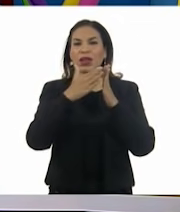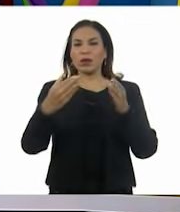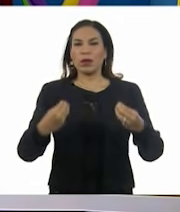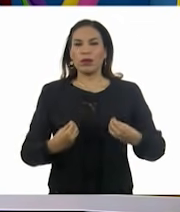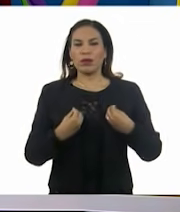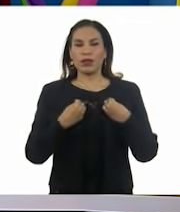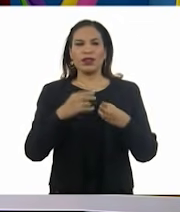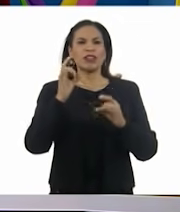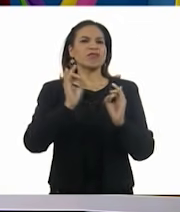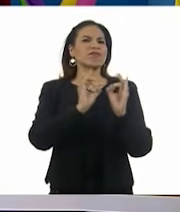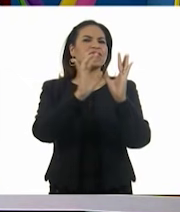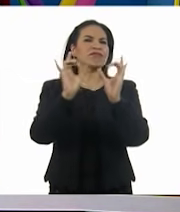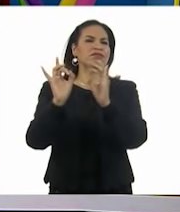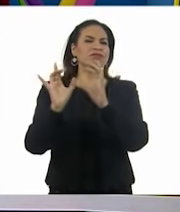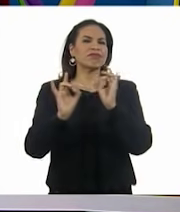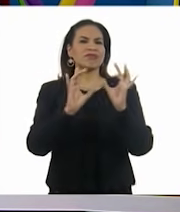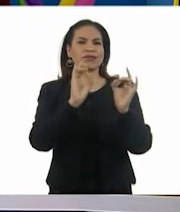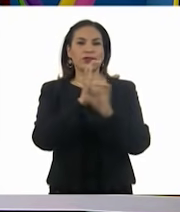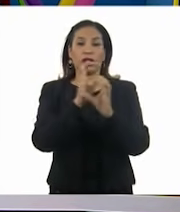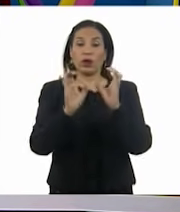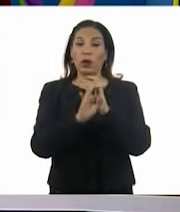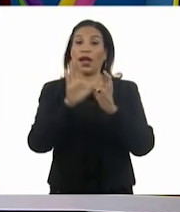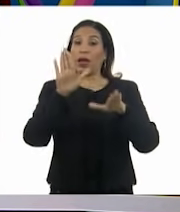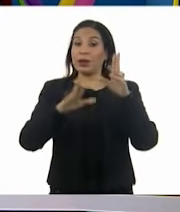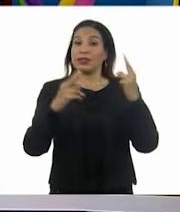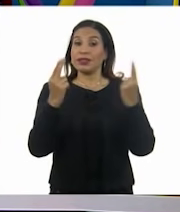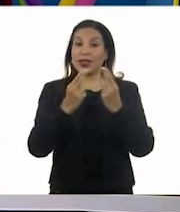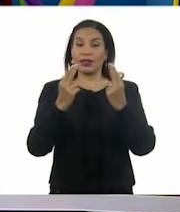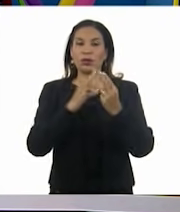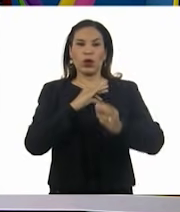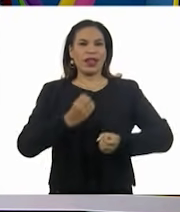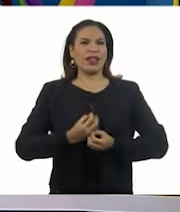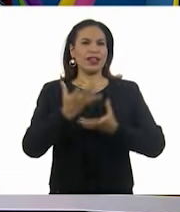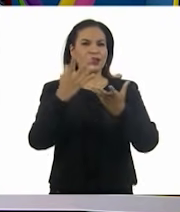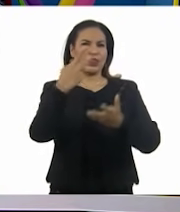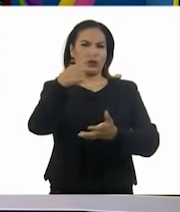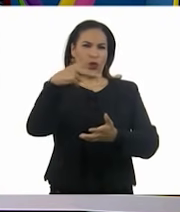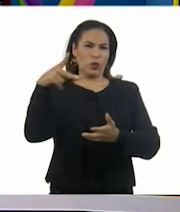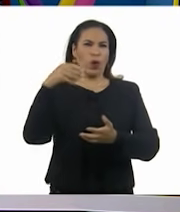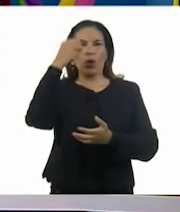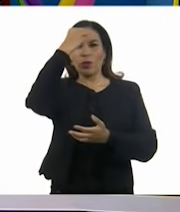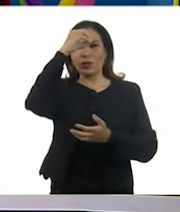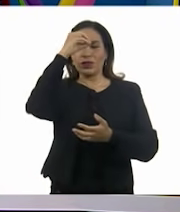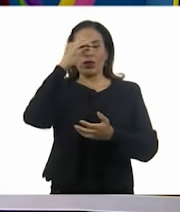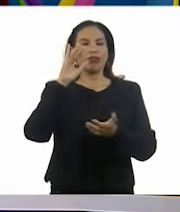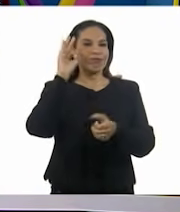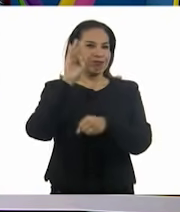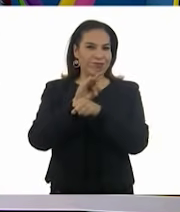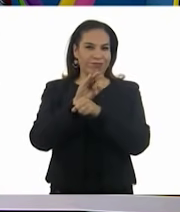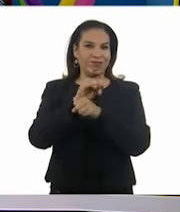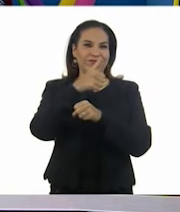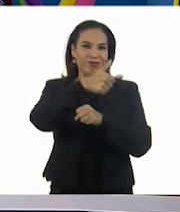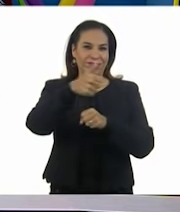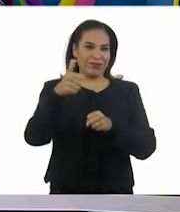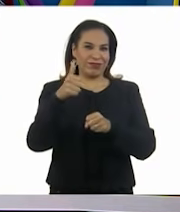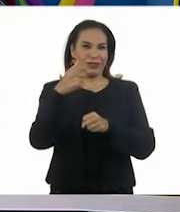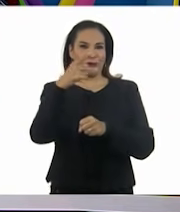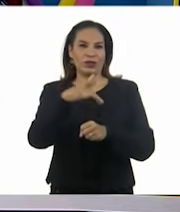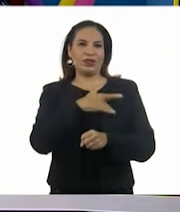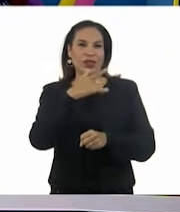vida te vas a encontrar con situaciones que sea necesario que expreses tu opinión y defiendas tu punto de vista.